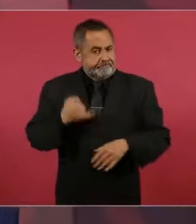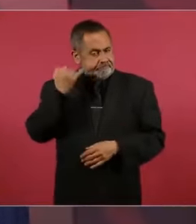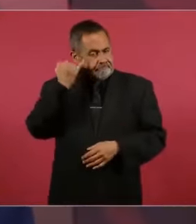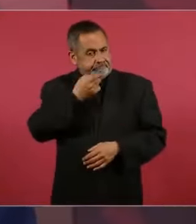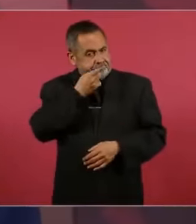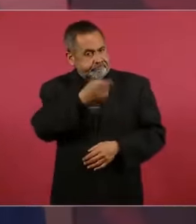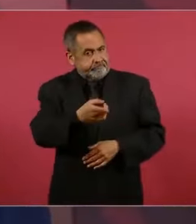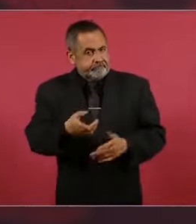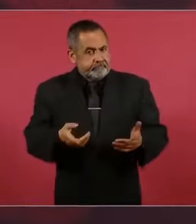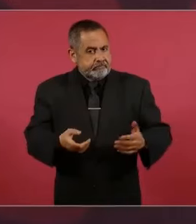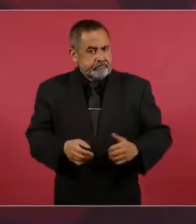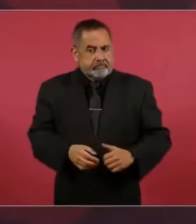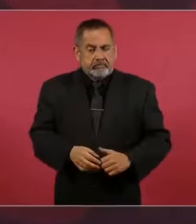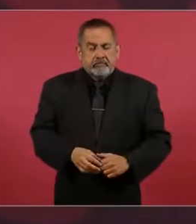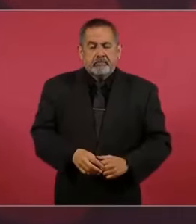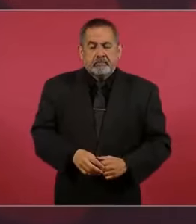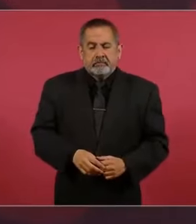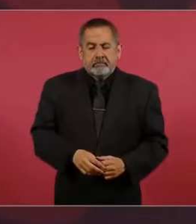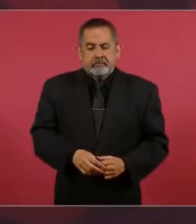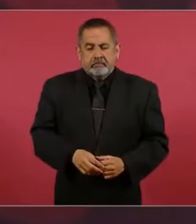es,